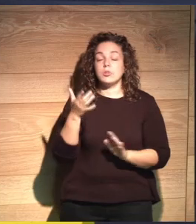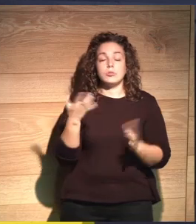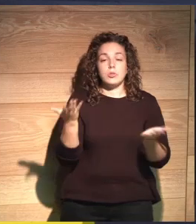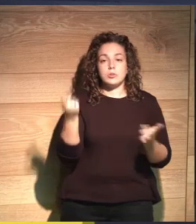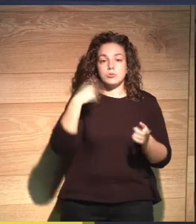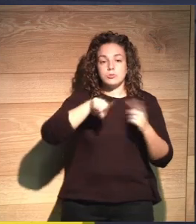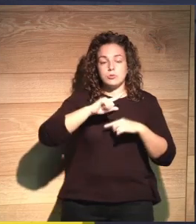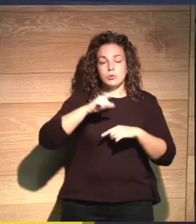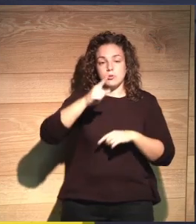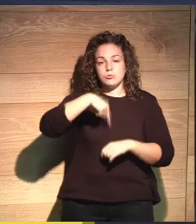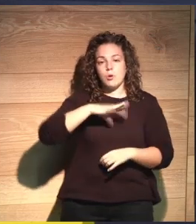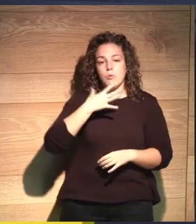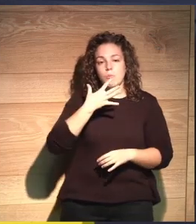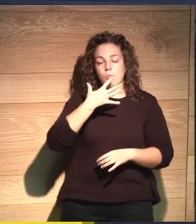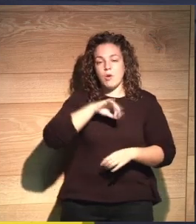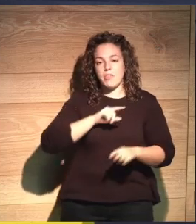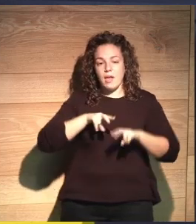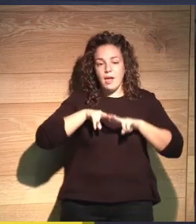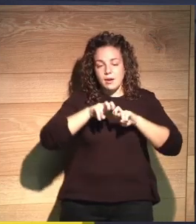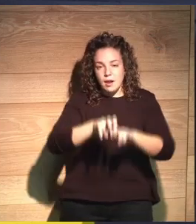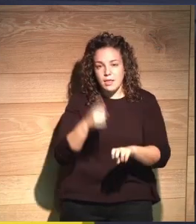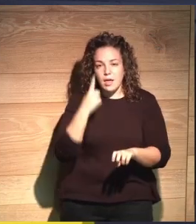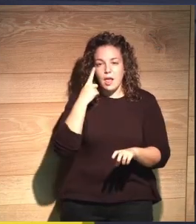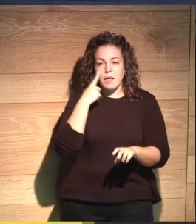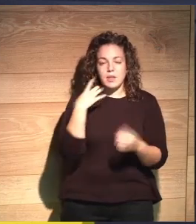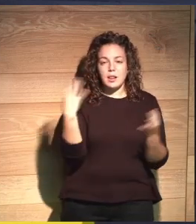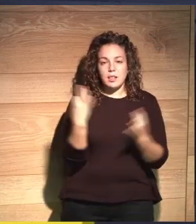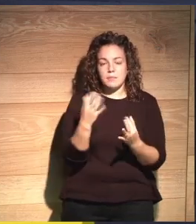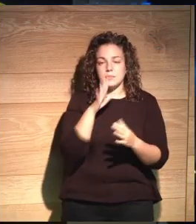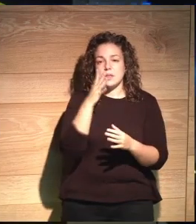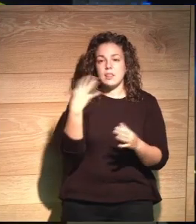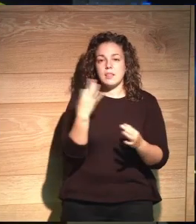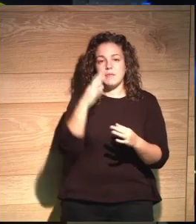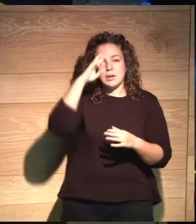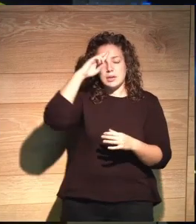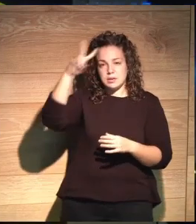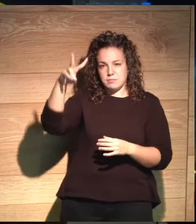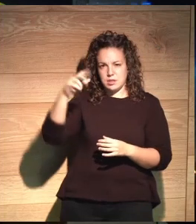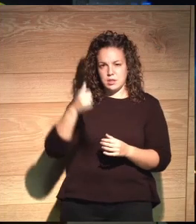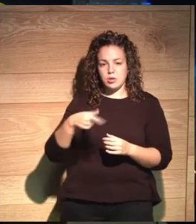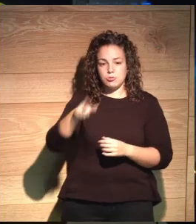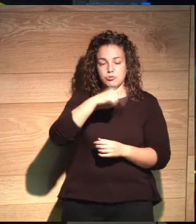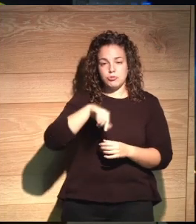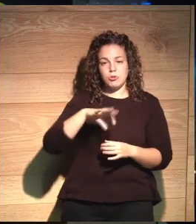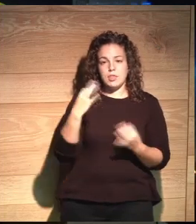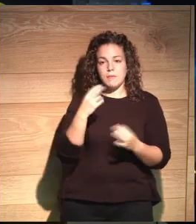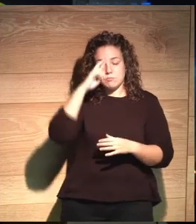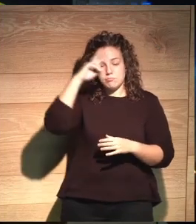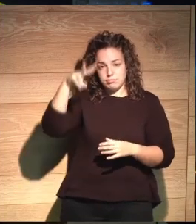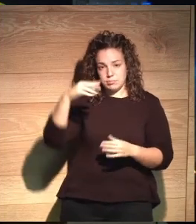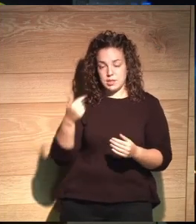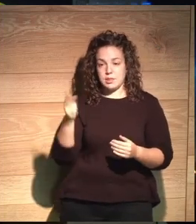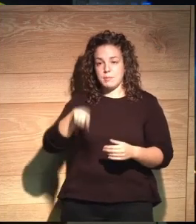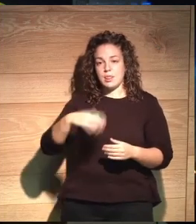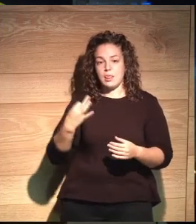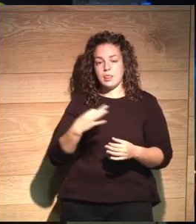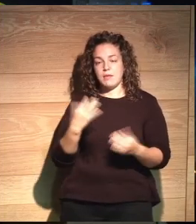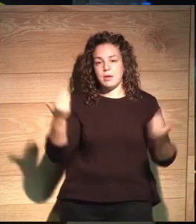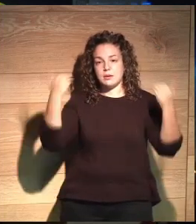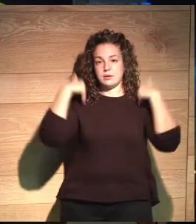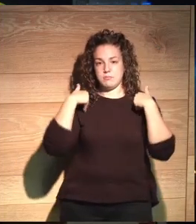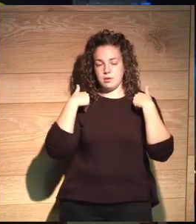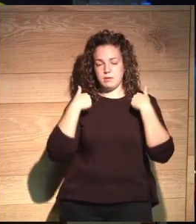qué es lo que está detrás de ellos sí y respetar esto respetarnos a nosotros mismos y ser responsables de esto eso no es